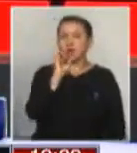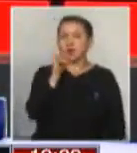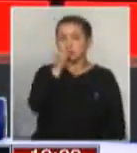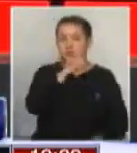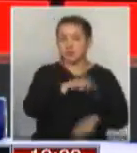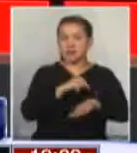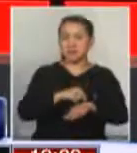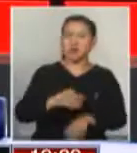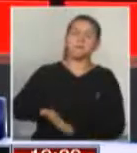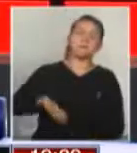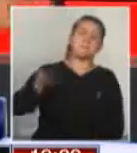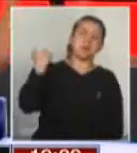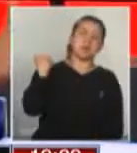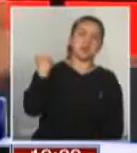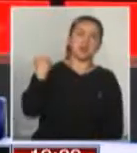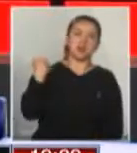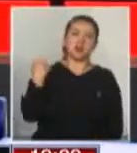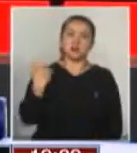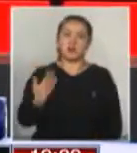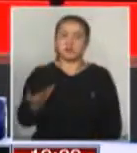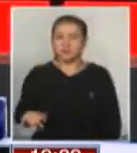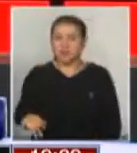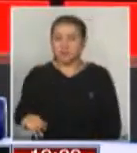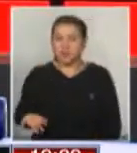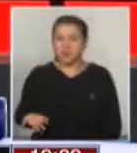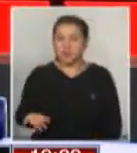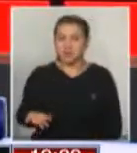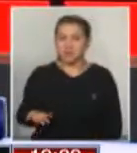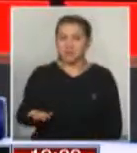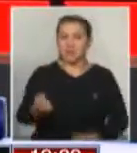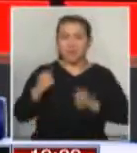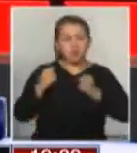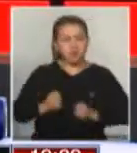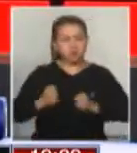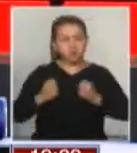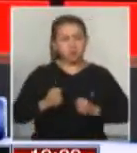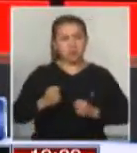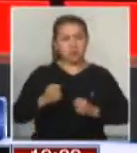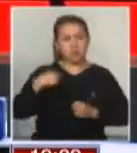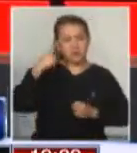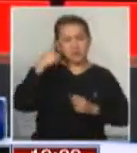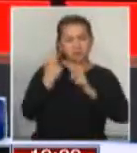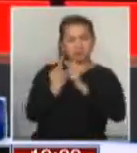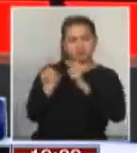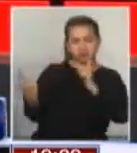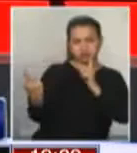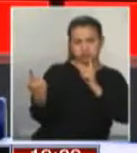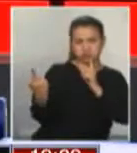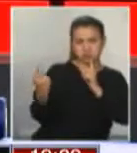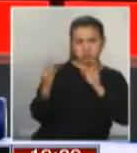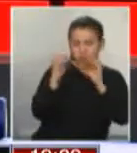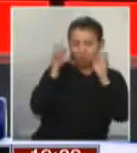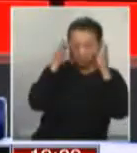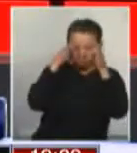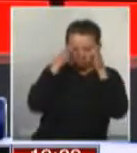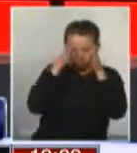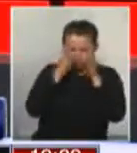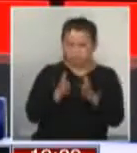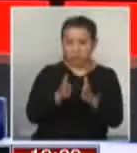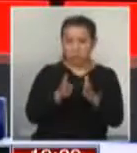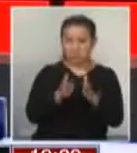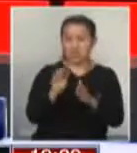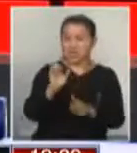pasados de recobrar de repente eso sí los que se pierden puede ser un poco ajeno la obra del pensando que está muy concentrado en